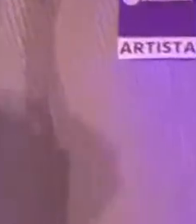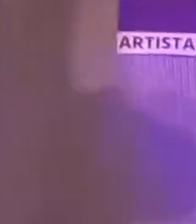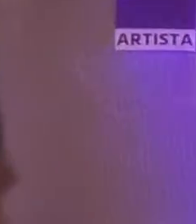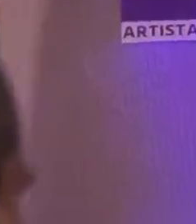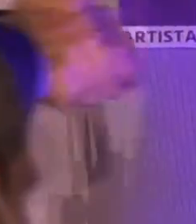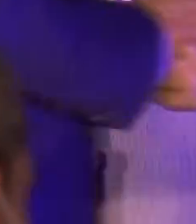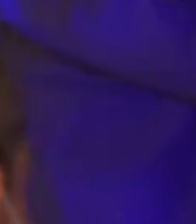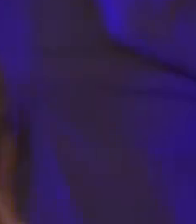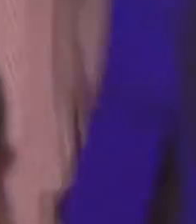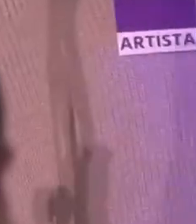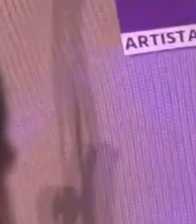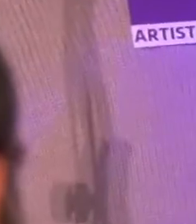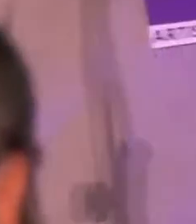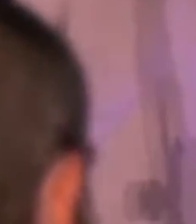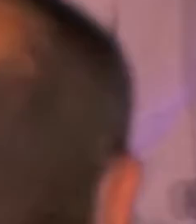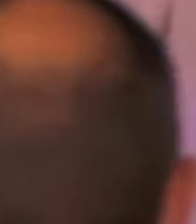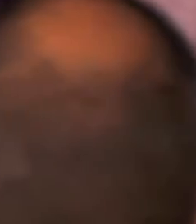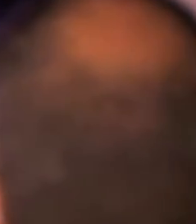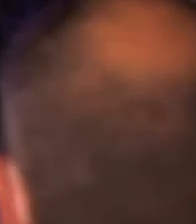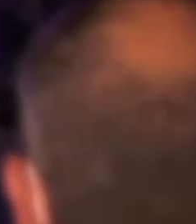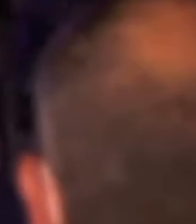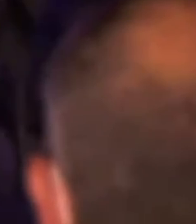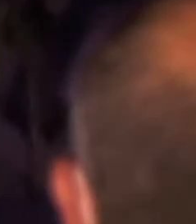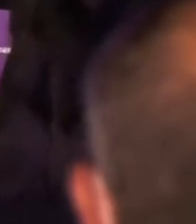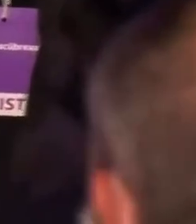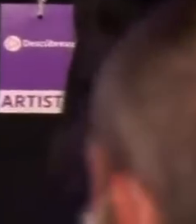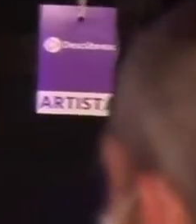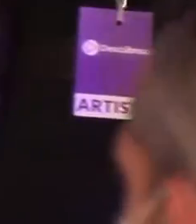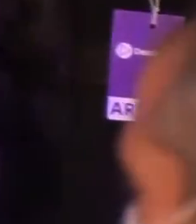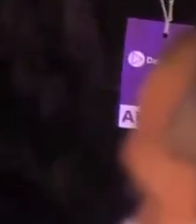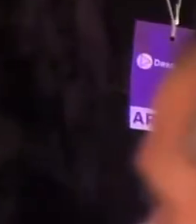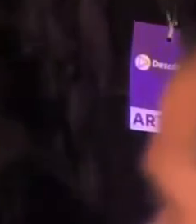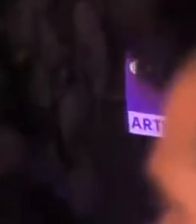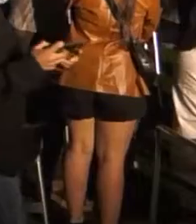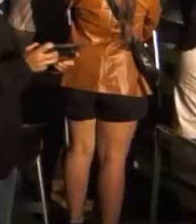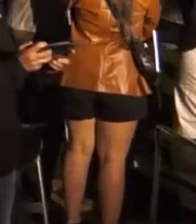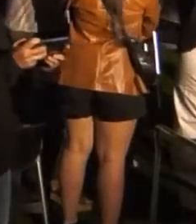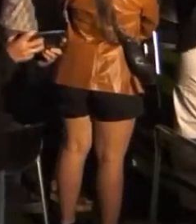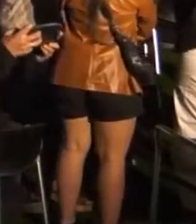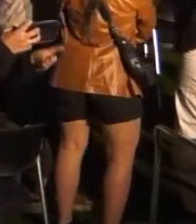Me grow toe to toe.